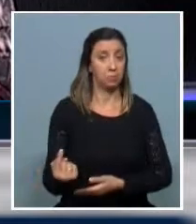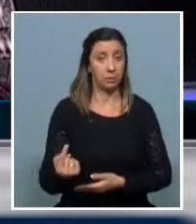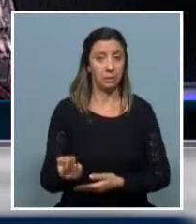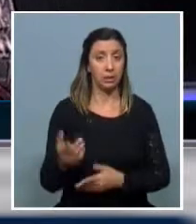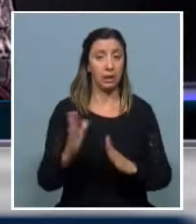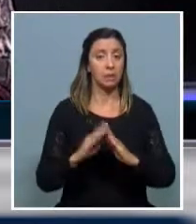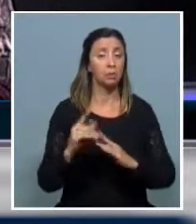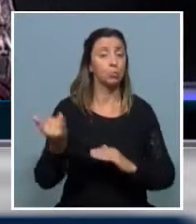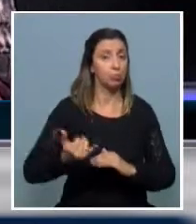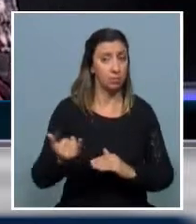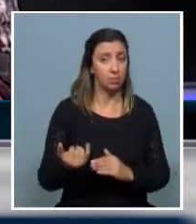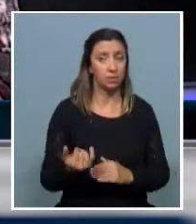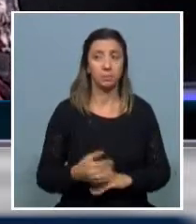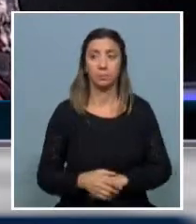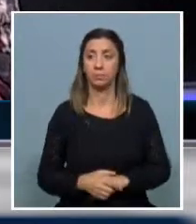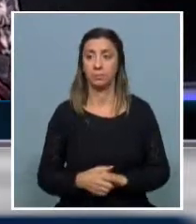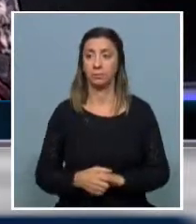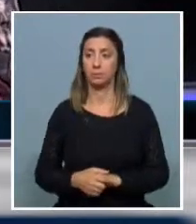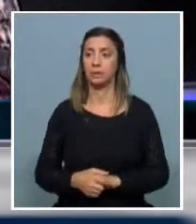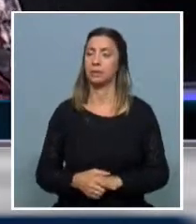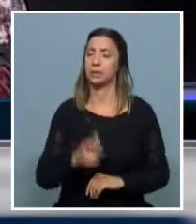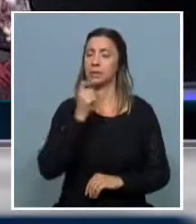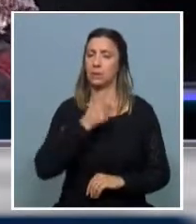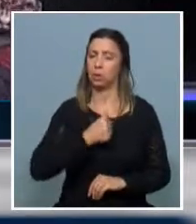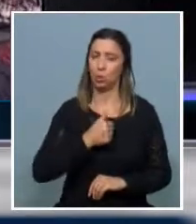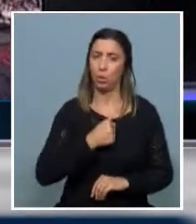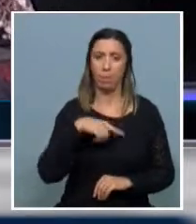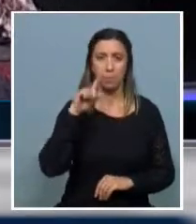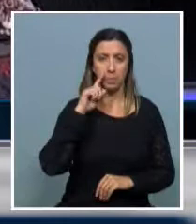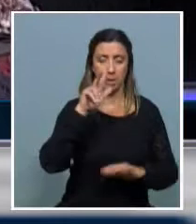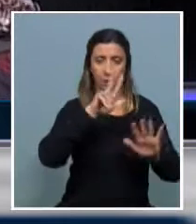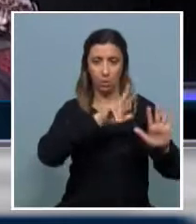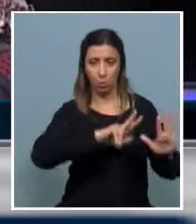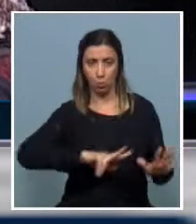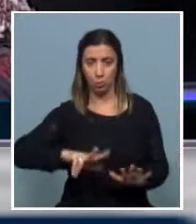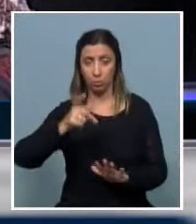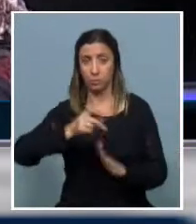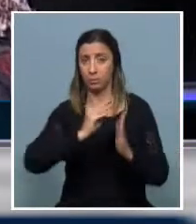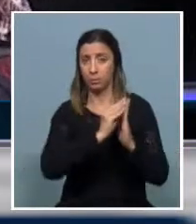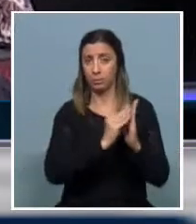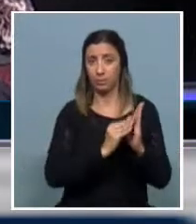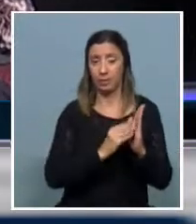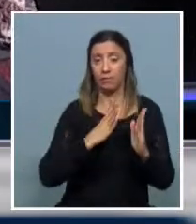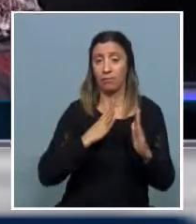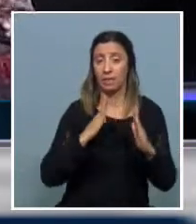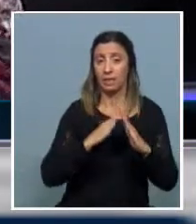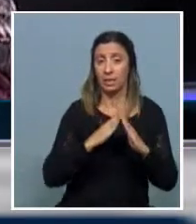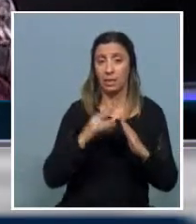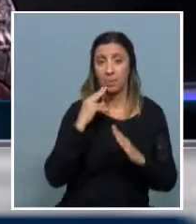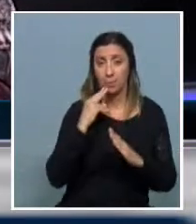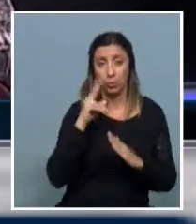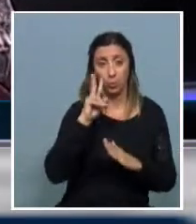ya tienen su casa. Si yo tengo 1.800 inscriptos sin preadjudicar en Mercedes,